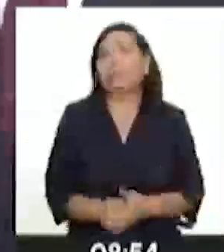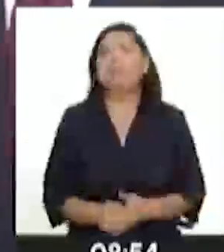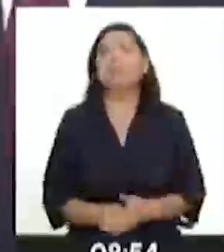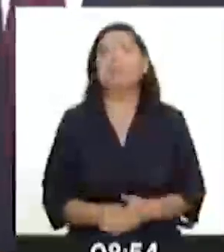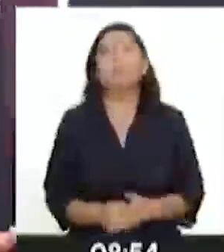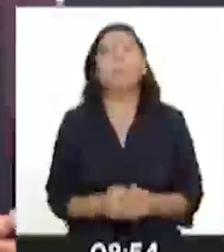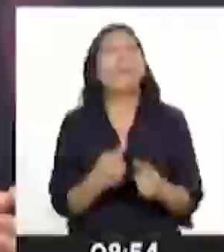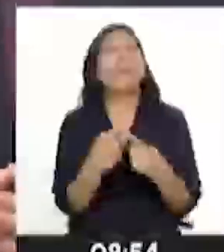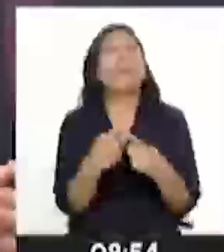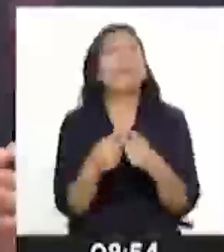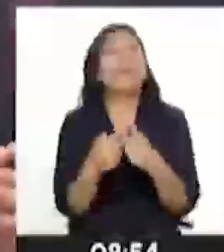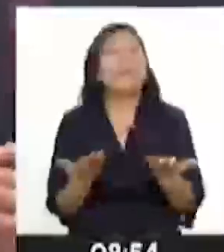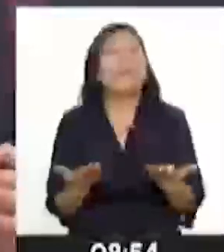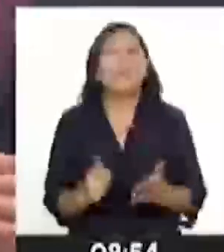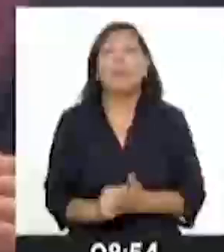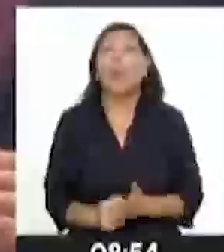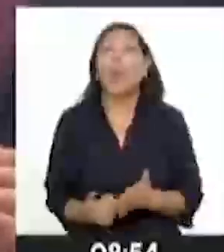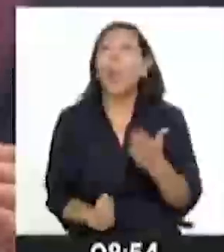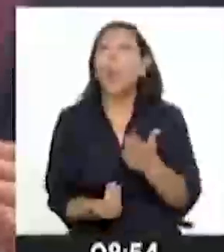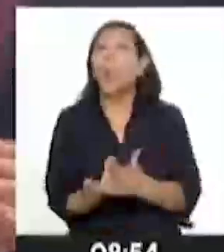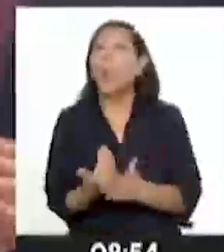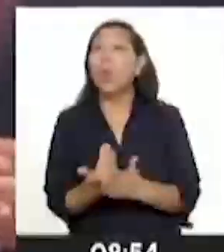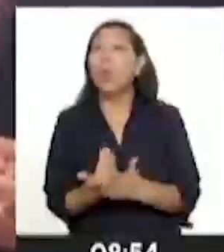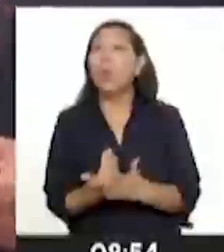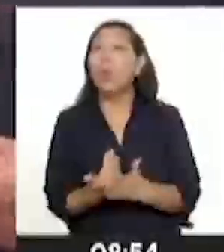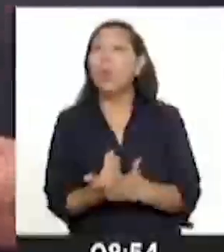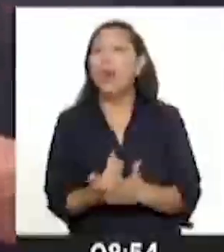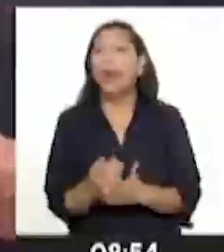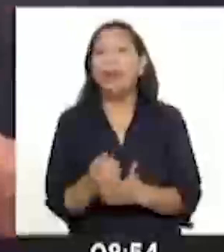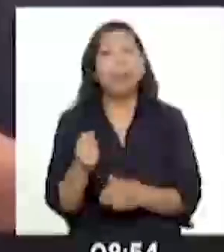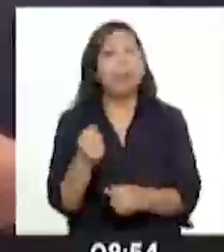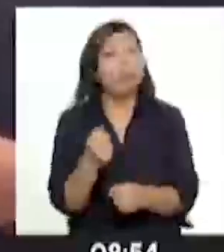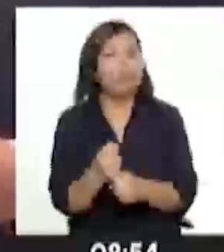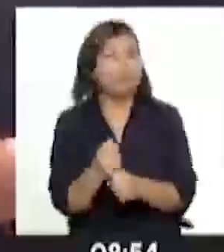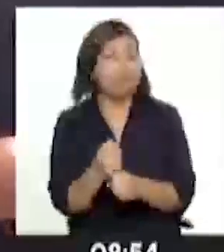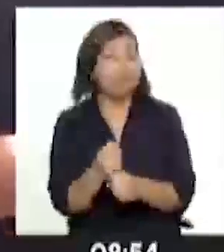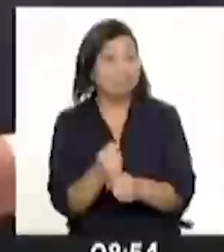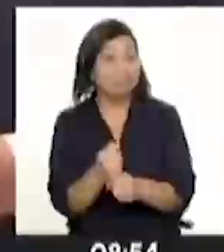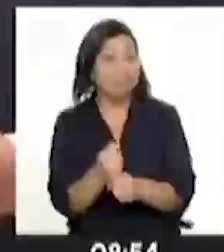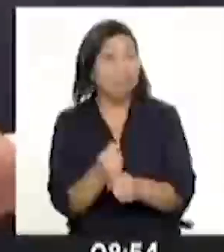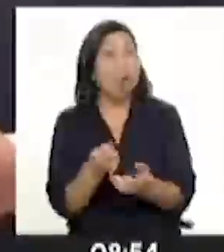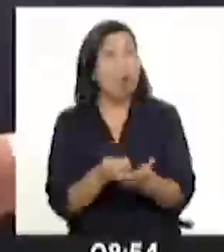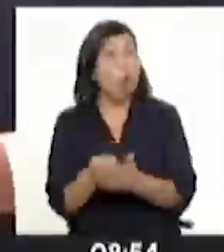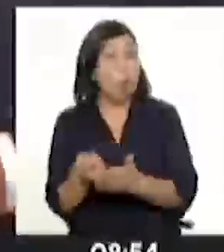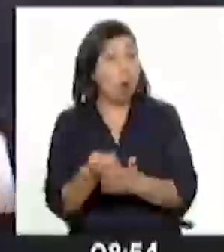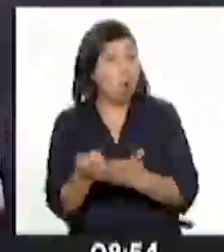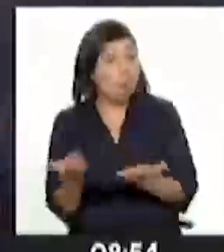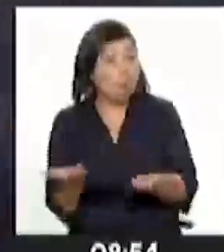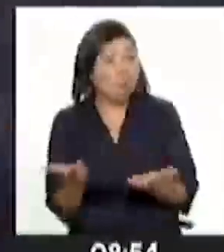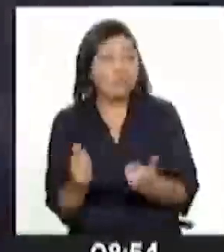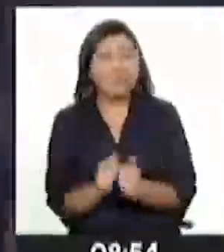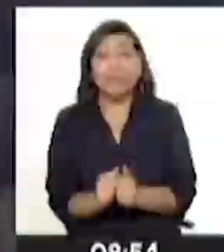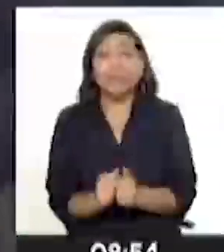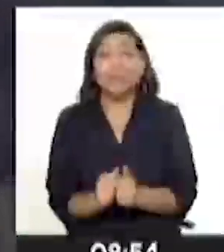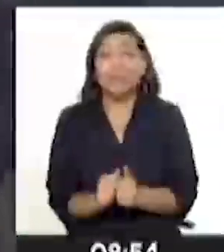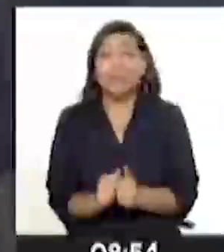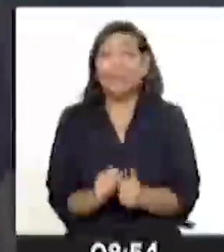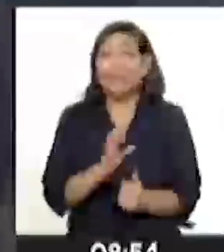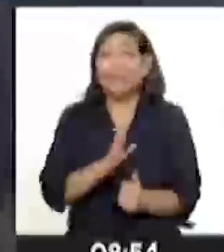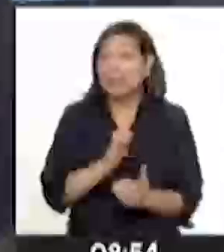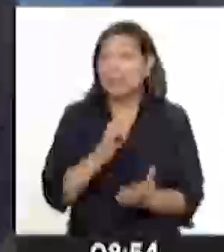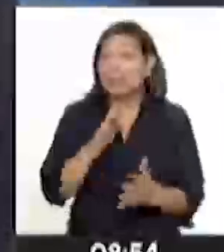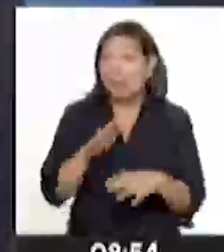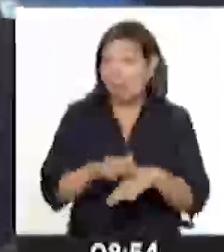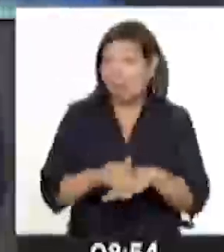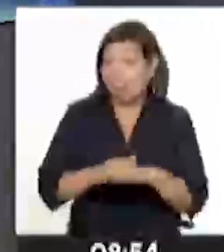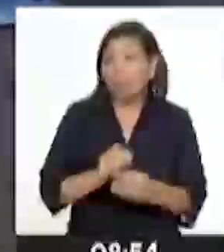de diversificar y hablando de nuevas oportunidades, también aprovechar el factor de las compras públicas, ¿no? Con los 50 estados que tiene Estados